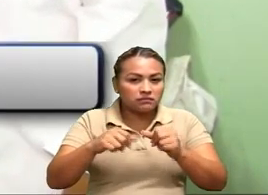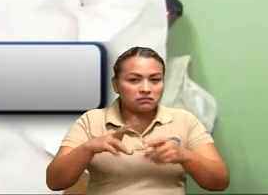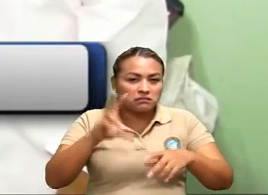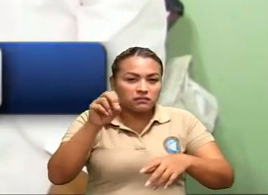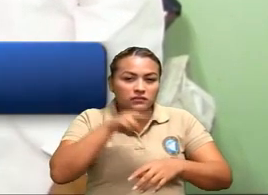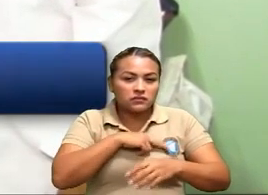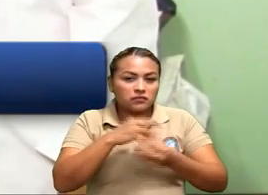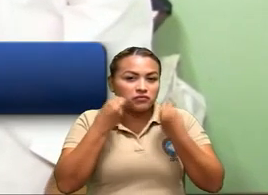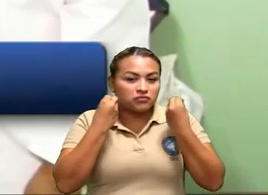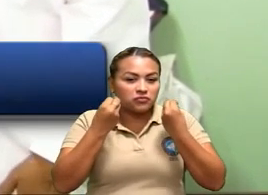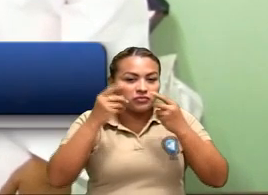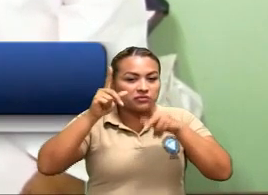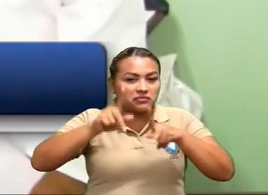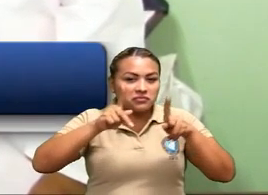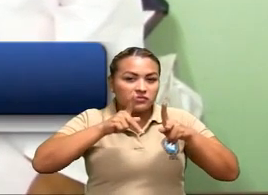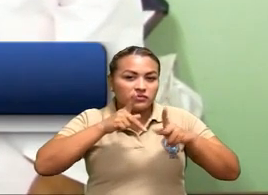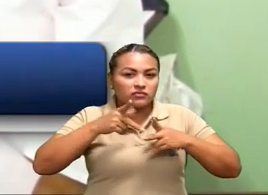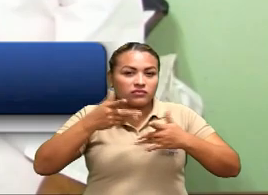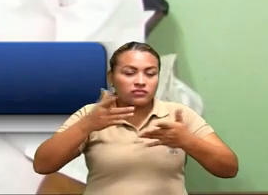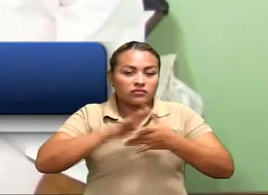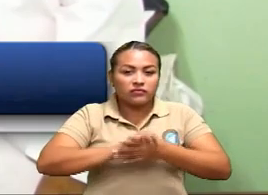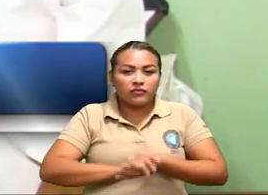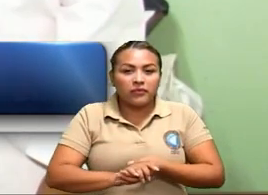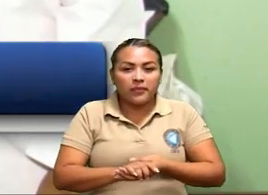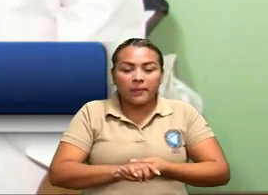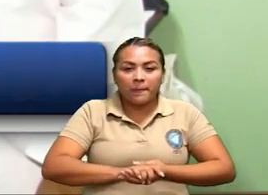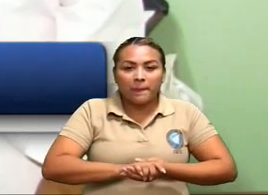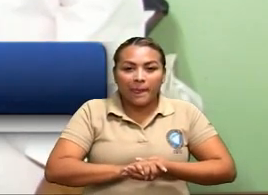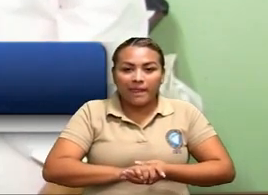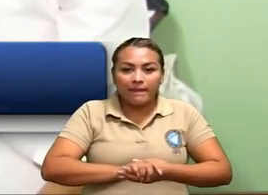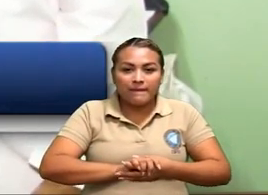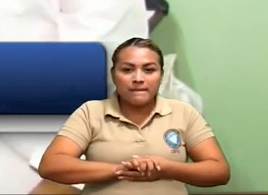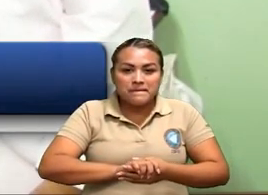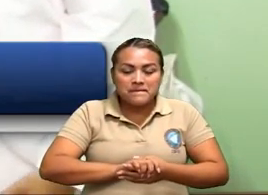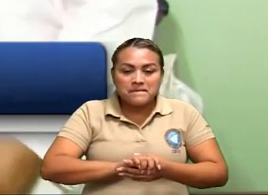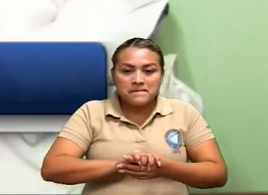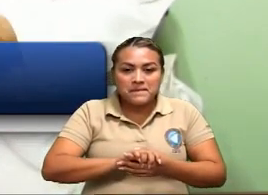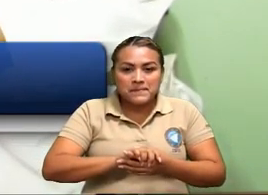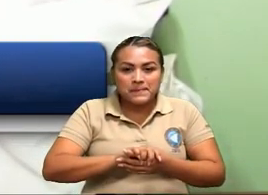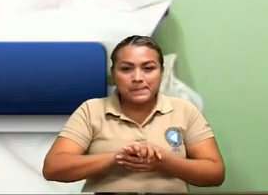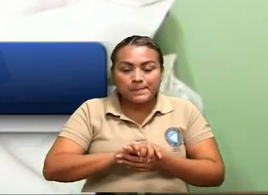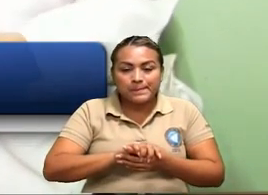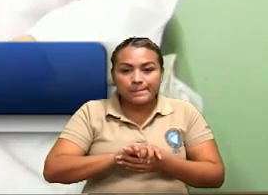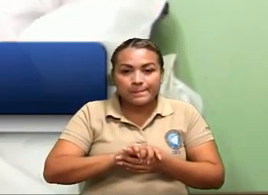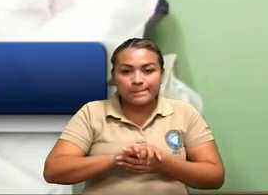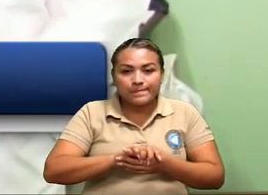mucha, ¿cómo le diría? Como que ellos